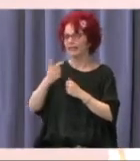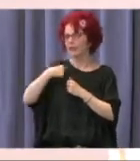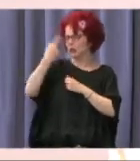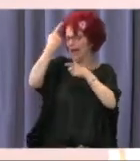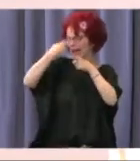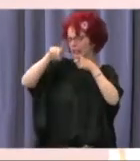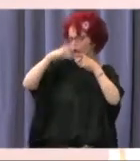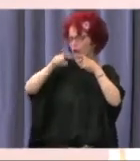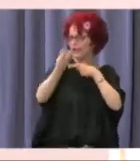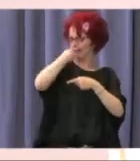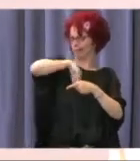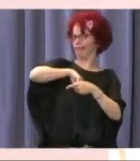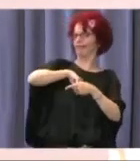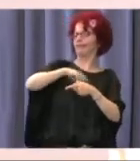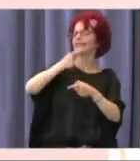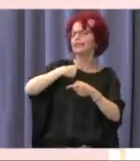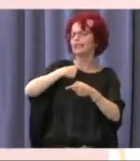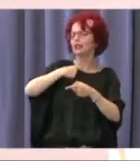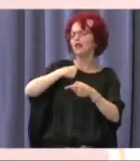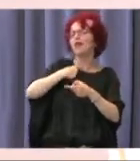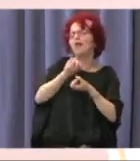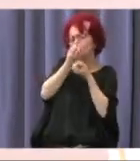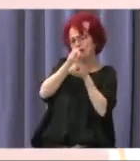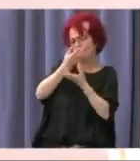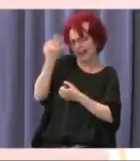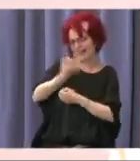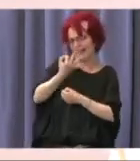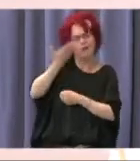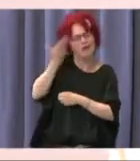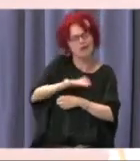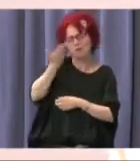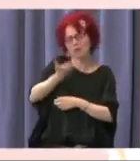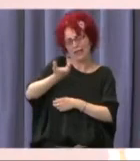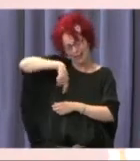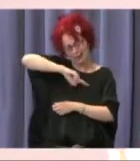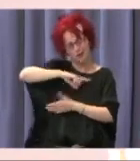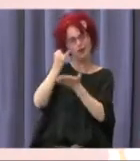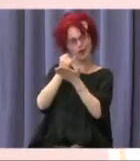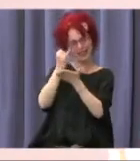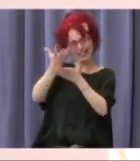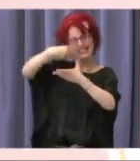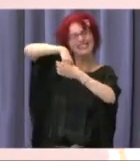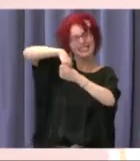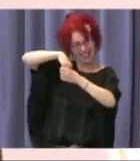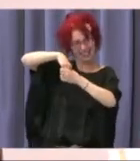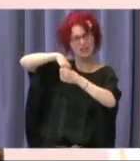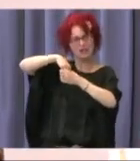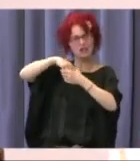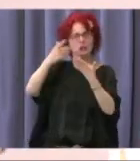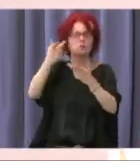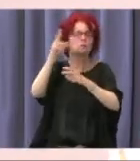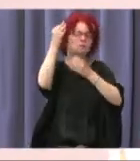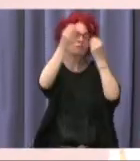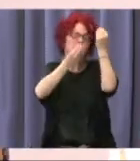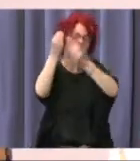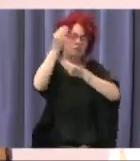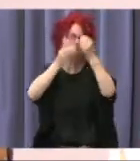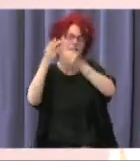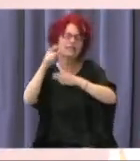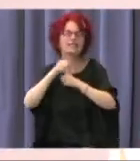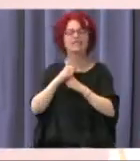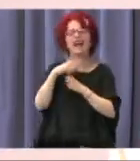cosas muy importantes, por ejemplo, y muy fácil de trabajar en clase. Que te busquen insultos de las